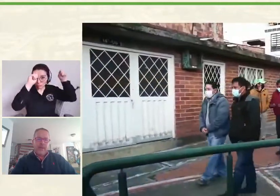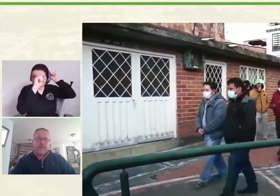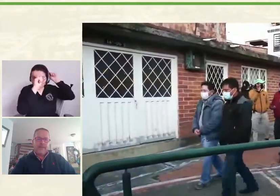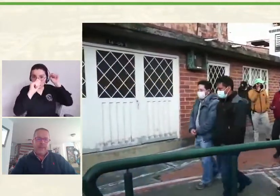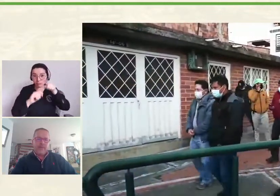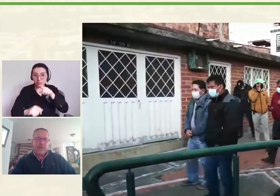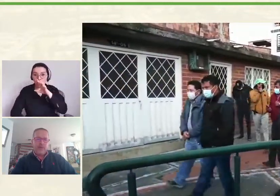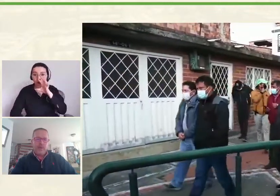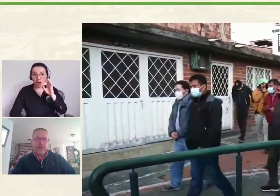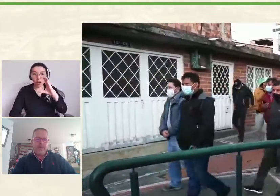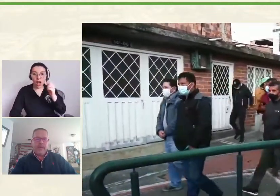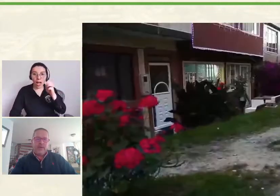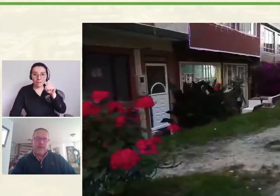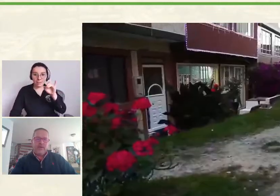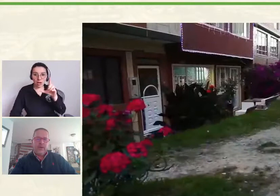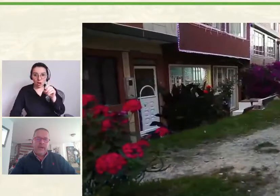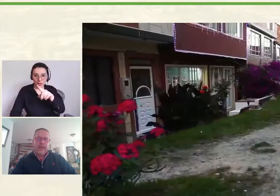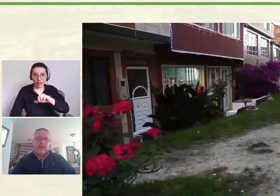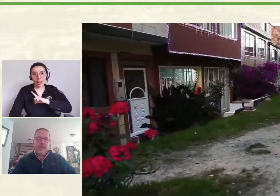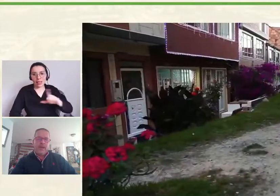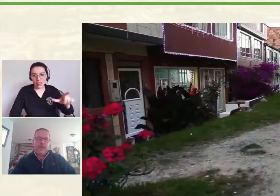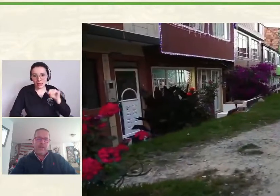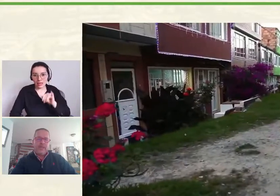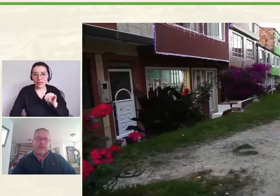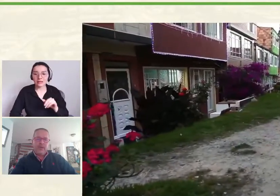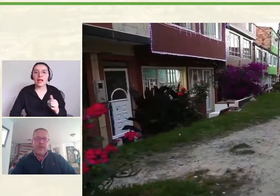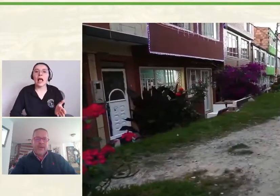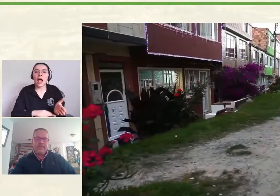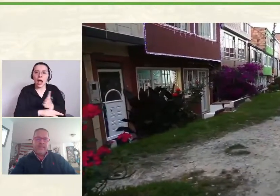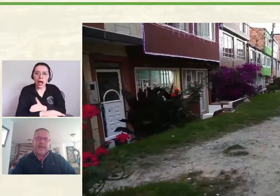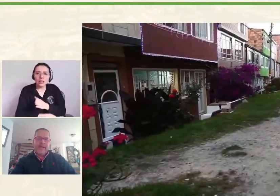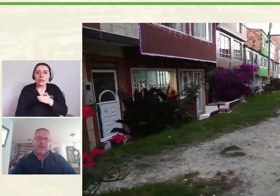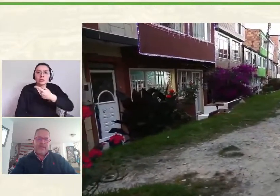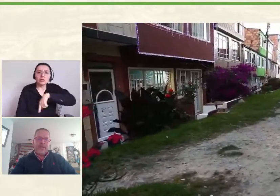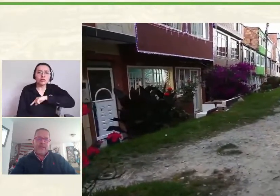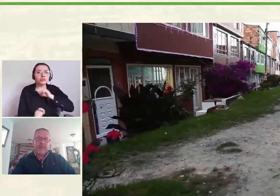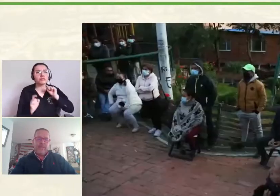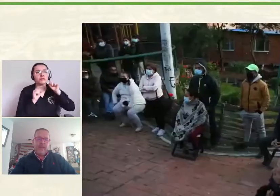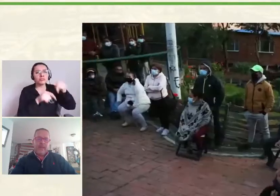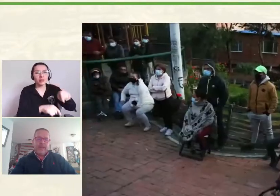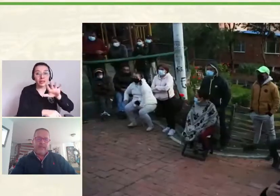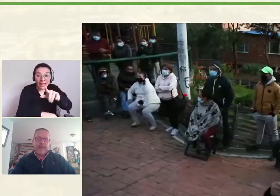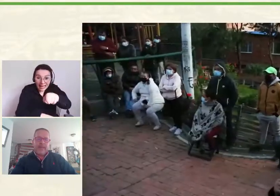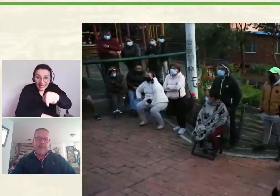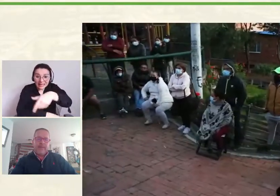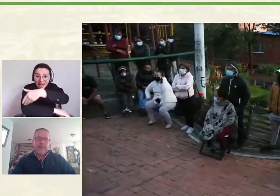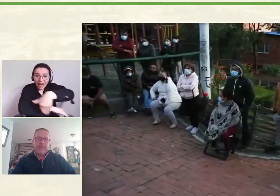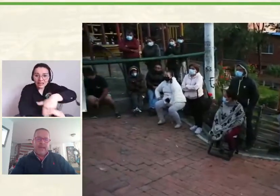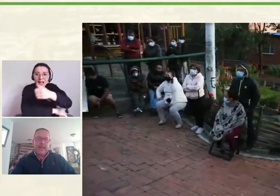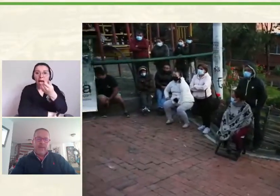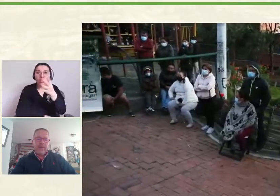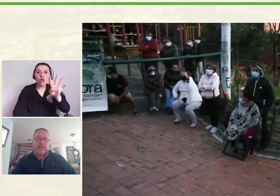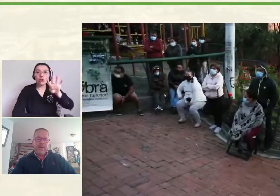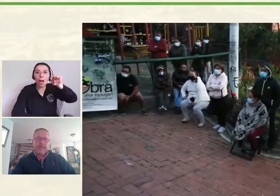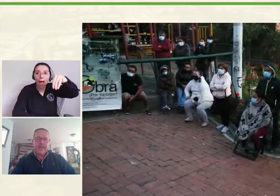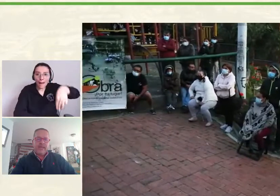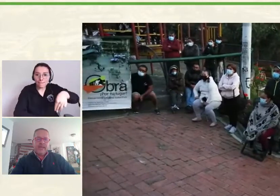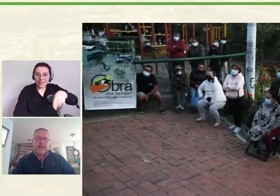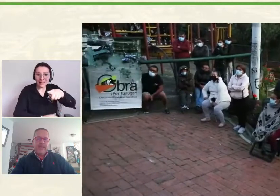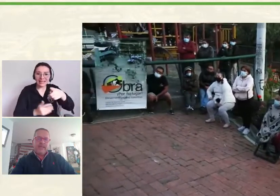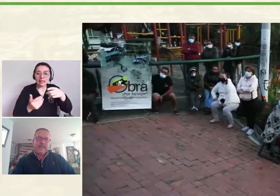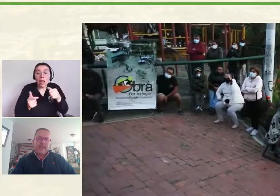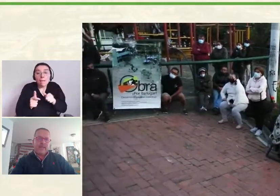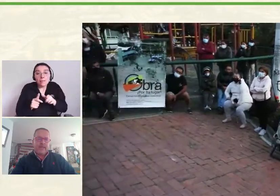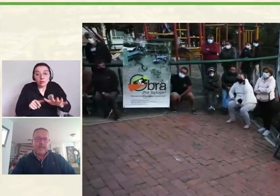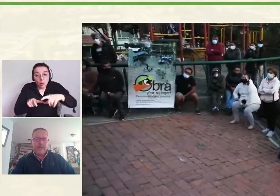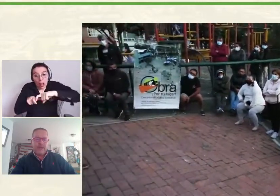Camilo, y estamos con la comunidad. La reunión fue en un parque de Bolsillo. Esta es la 14M, que es de la vía más larga que ellos quieren hacer. En